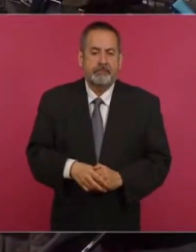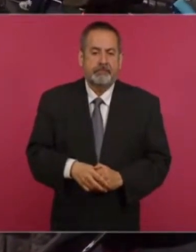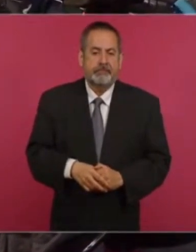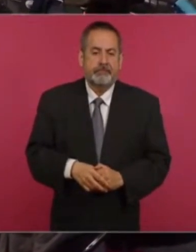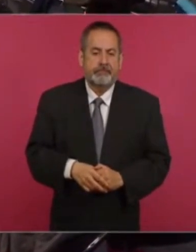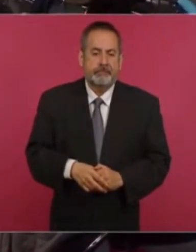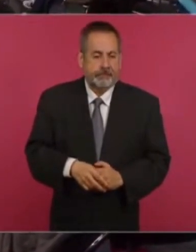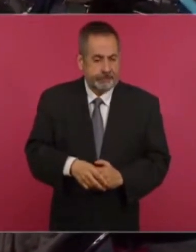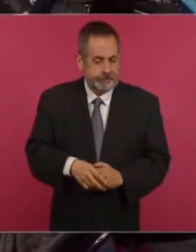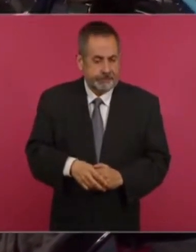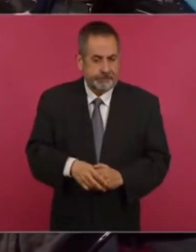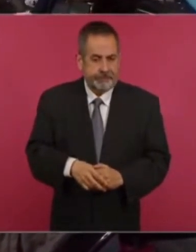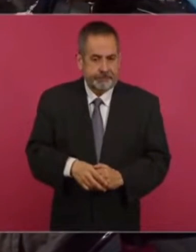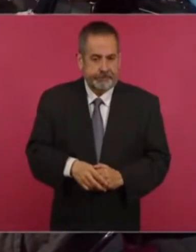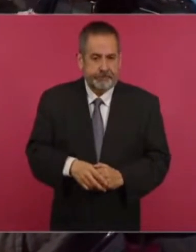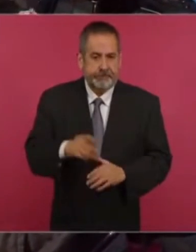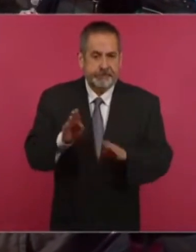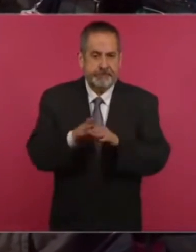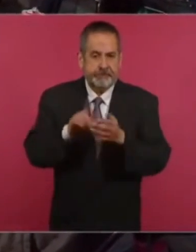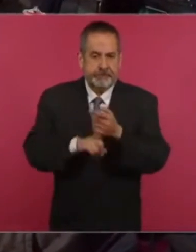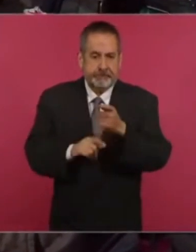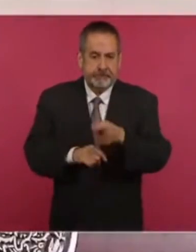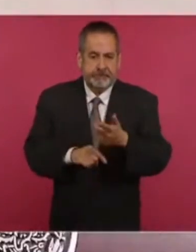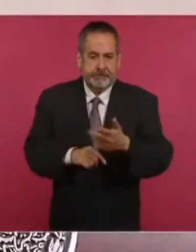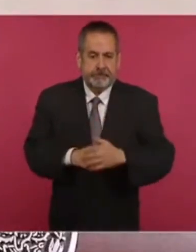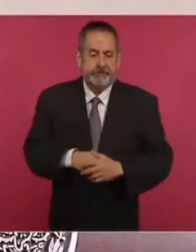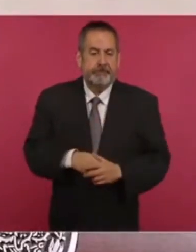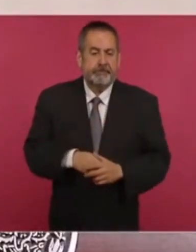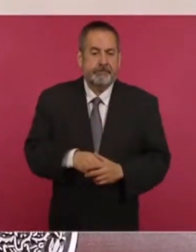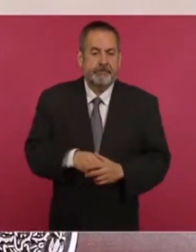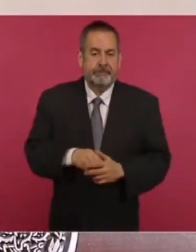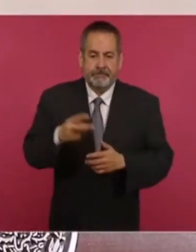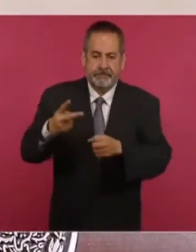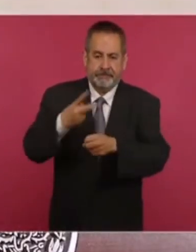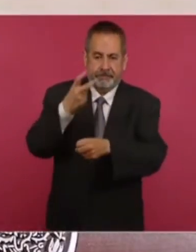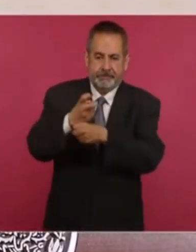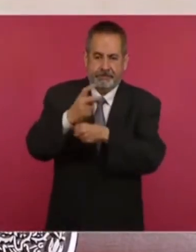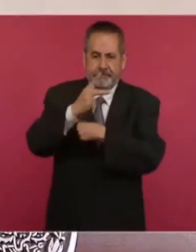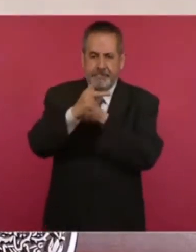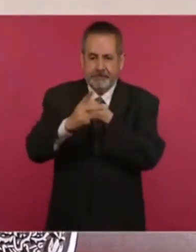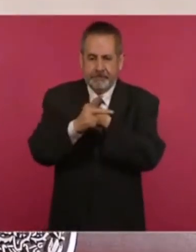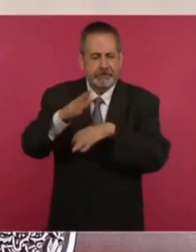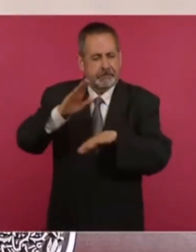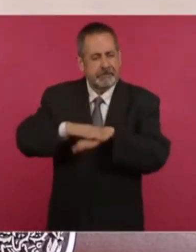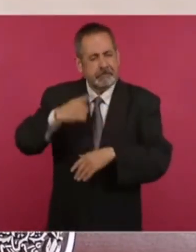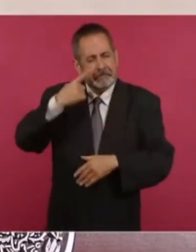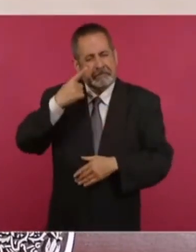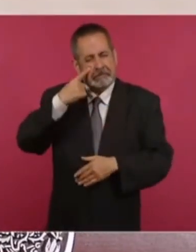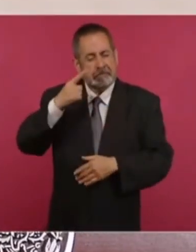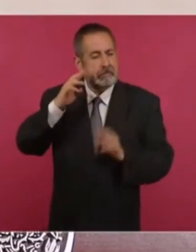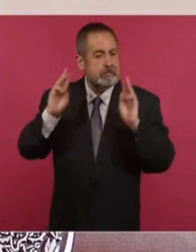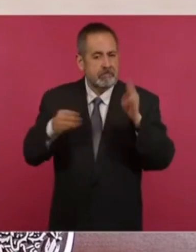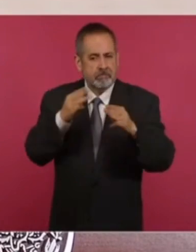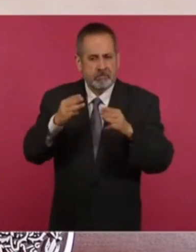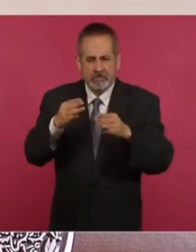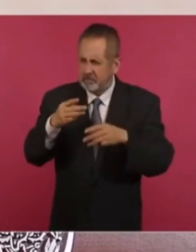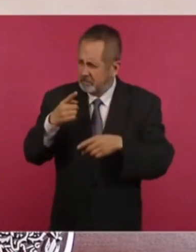ya es el segundo país con más población en el mundo, ¿no? Después de